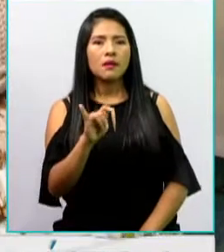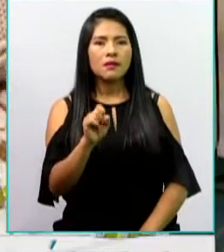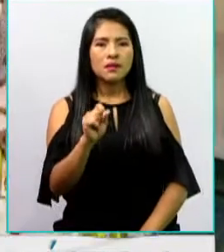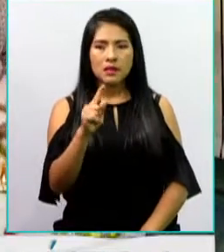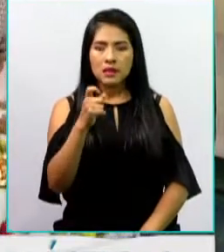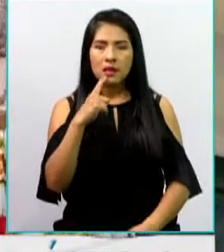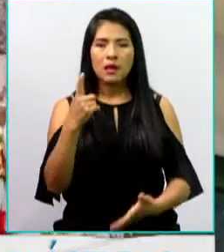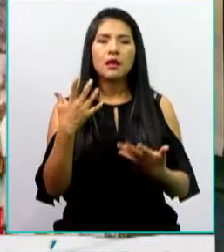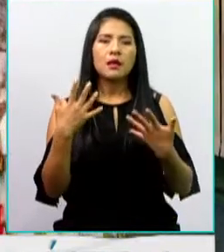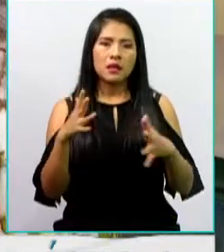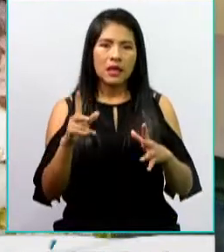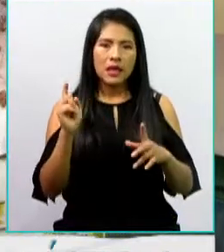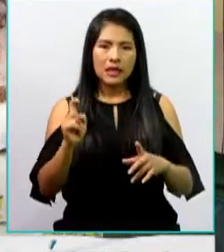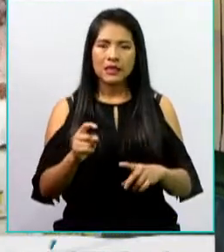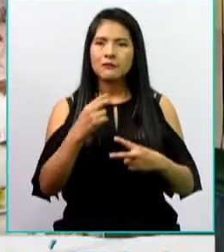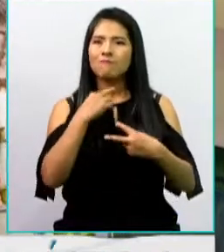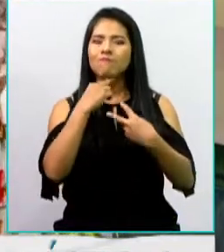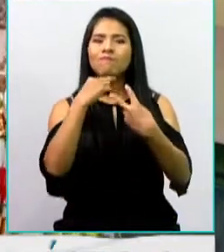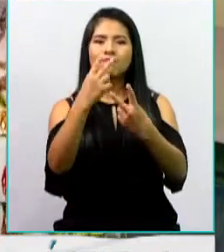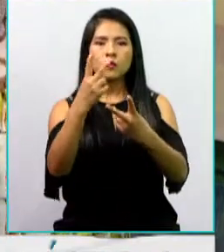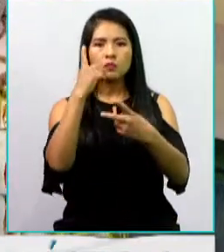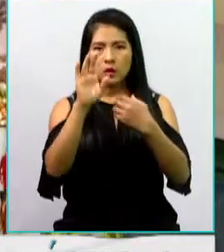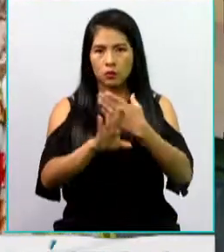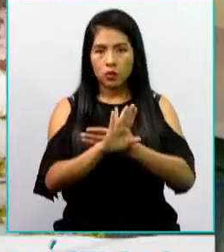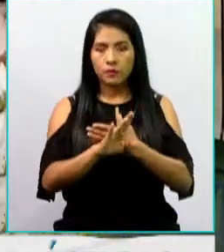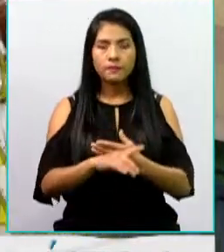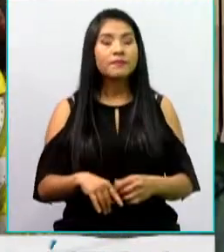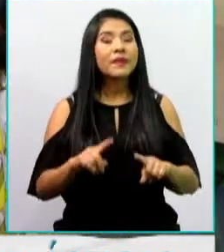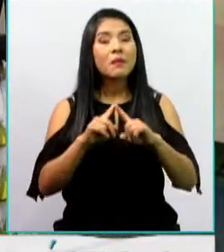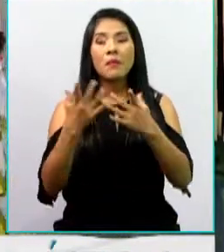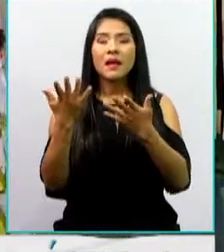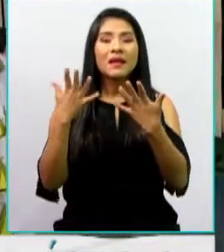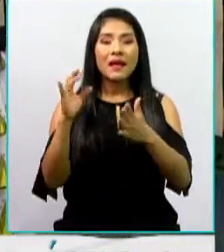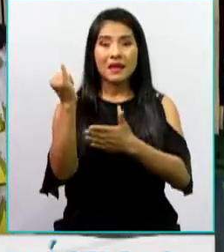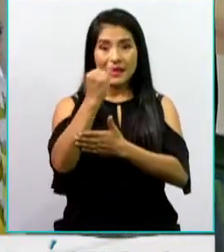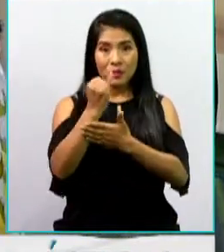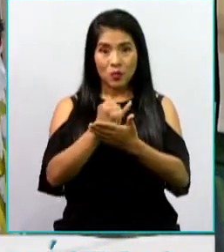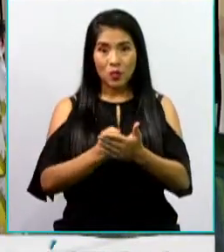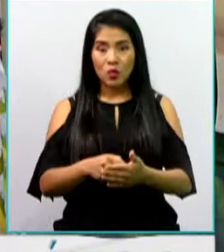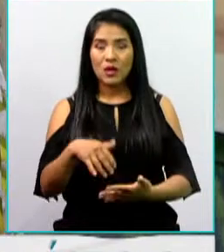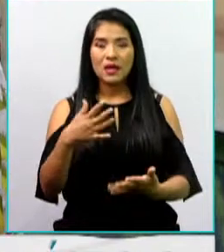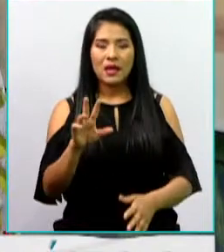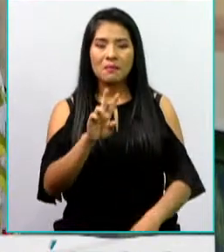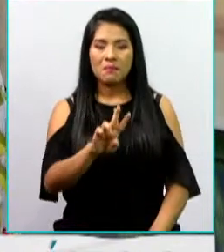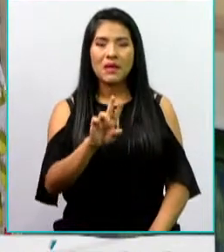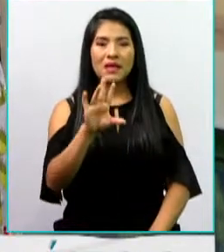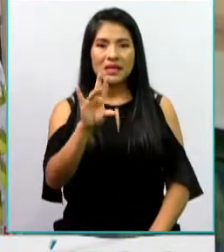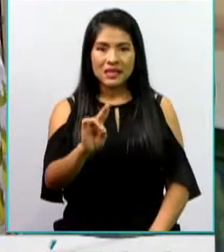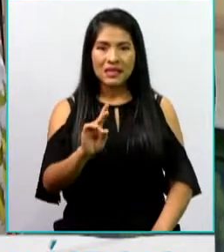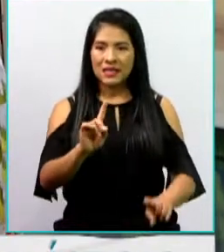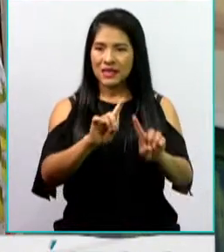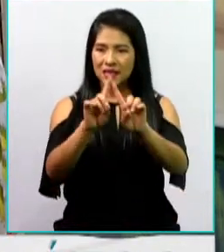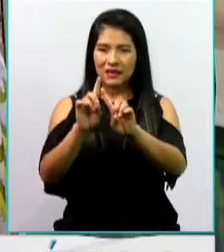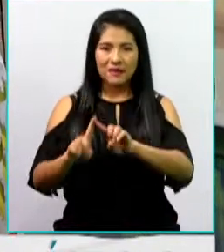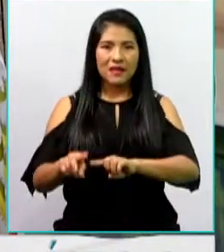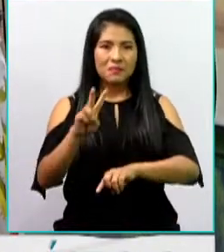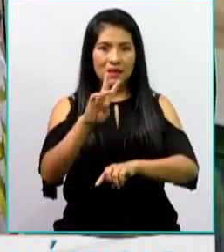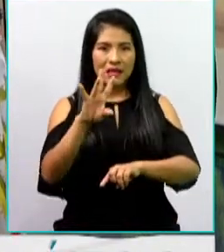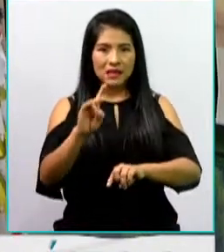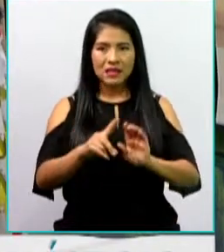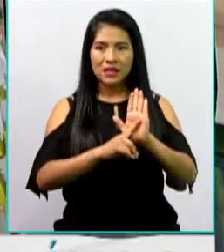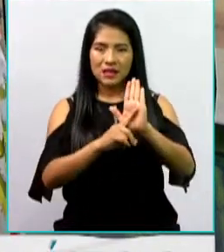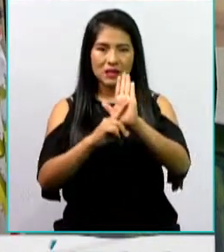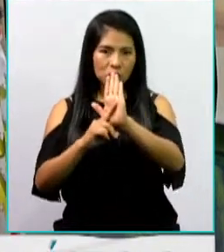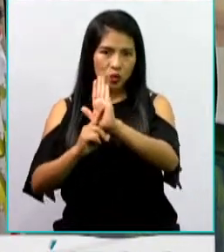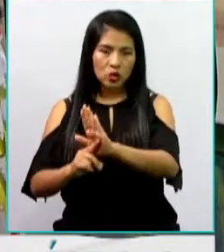tienes 27 cuadros ahora en exposición, 26 porque creo que uno ya se ha vendido, como me estabas comentando. Si puedes hacer una invitación, por favor, a la gente